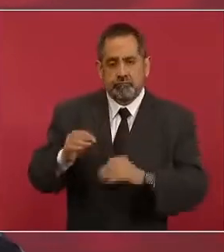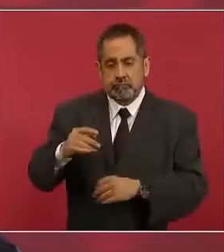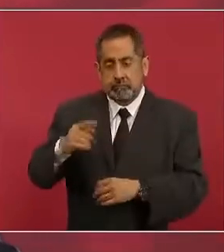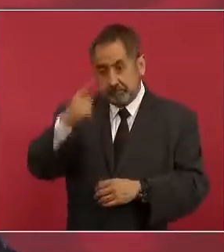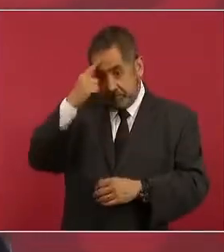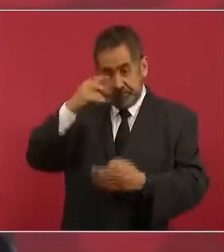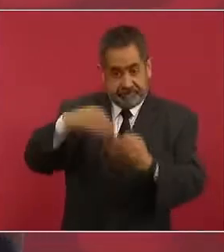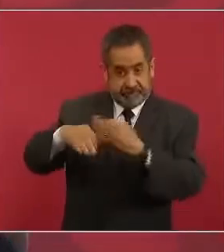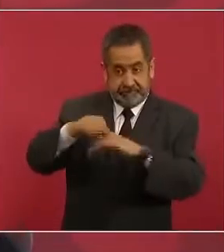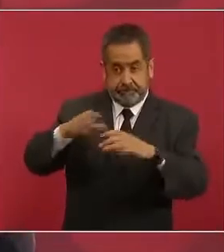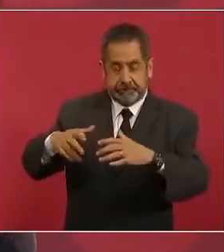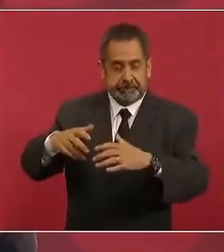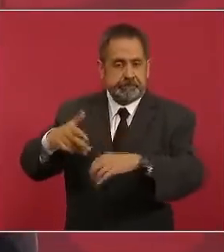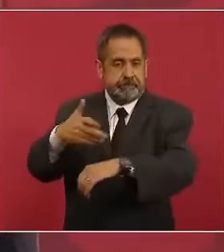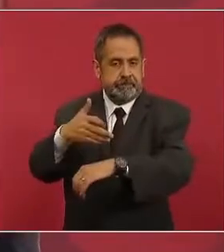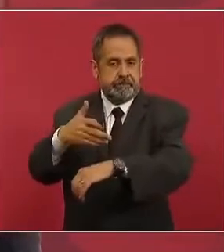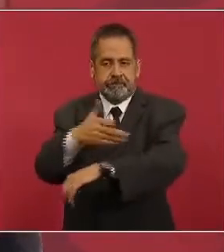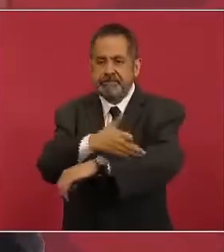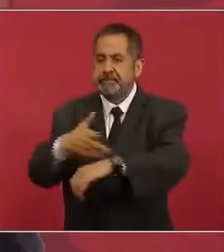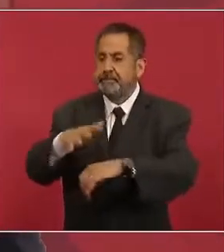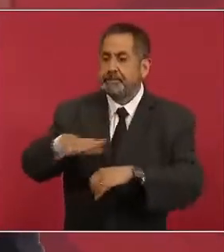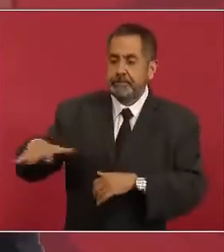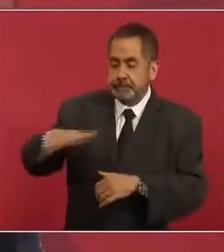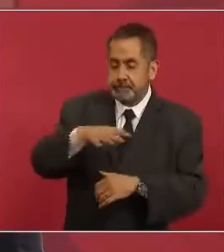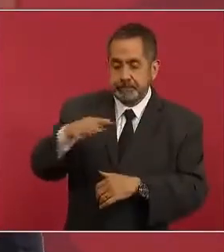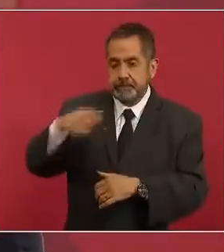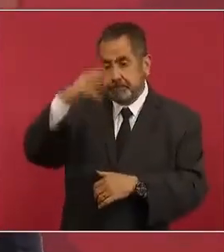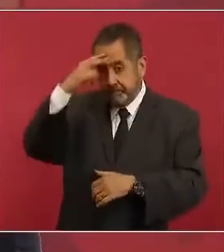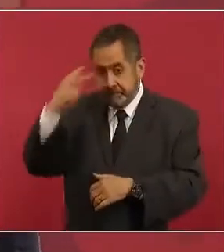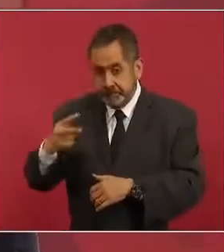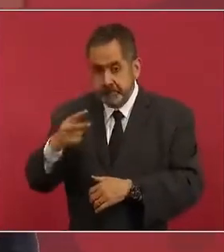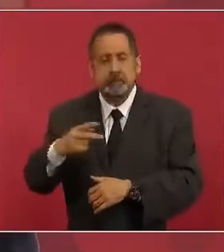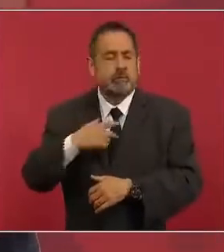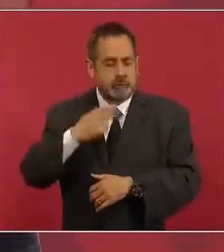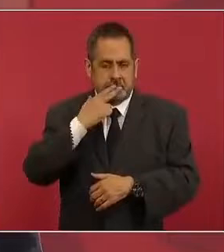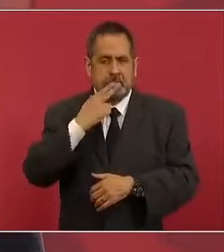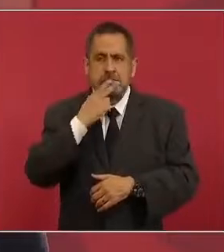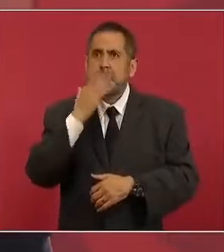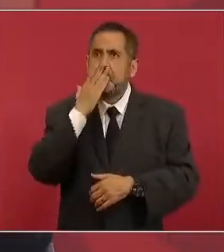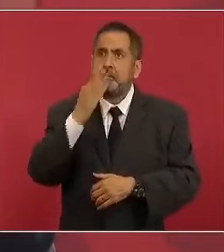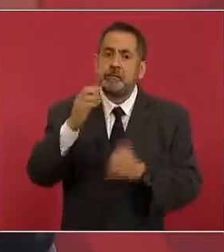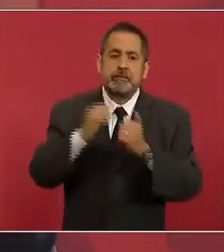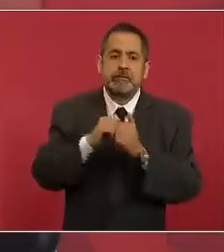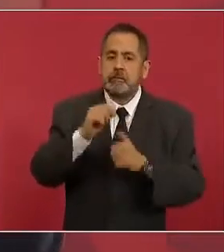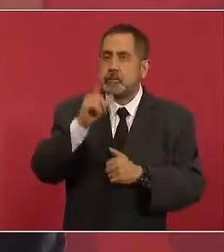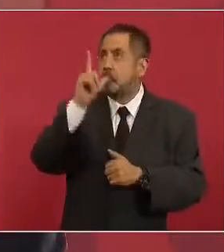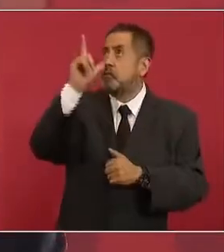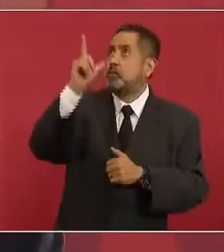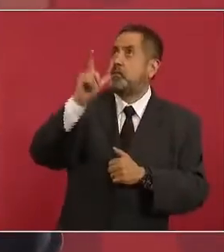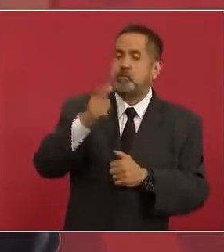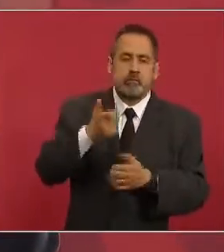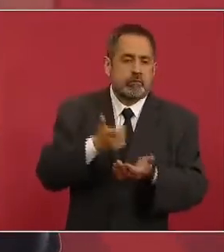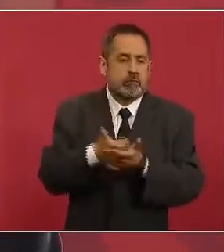las familias tengan acceso a tarifas